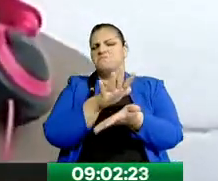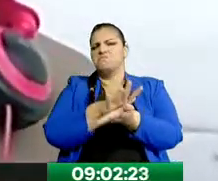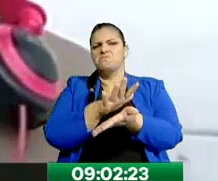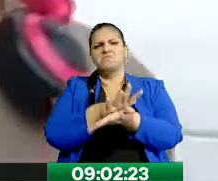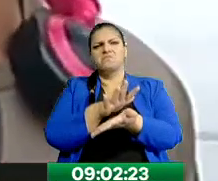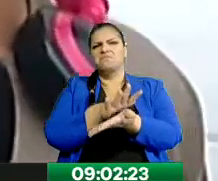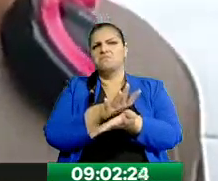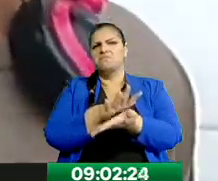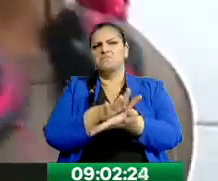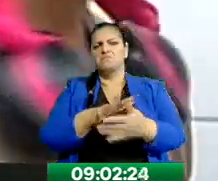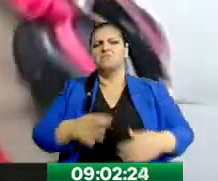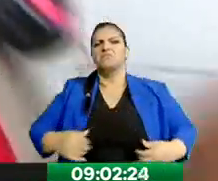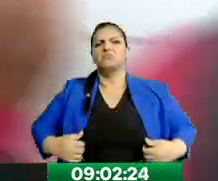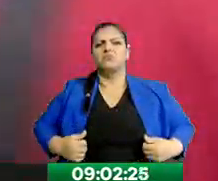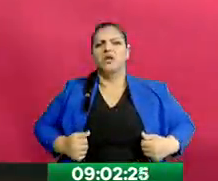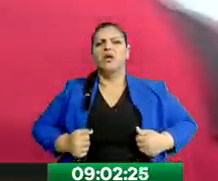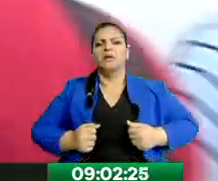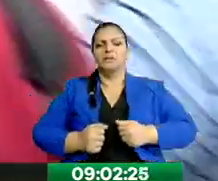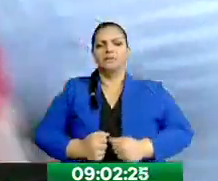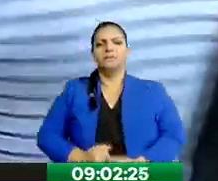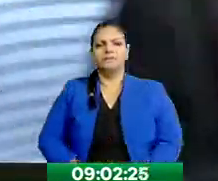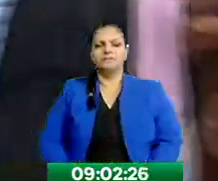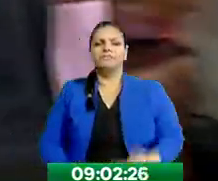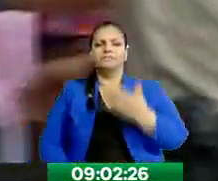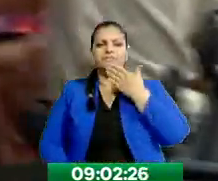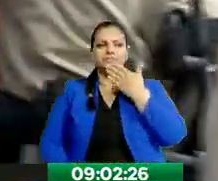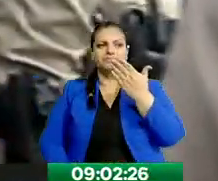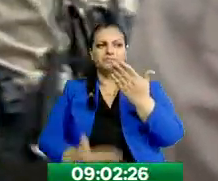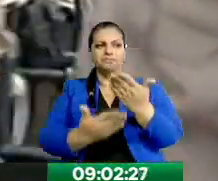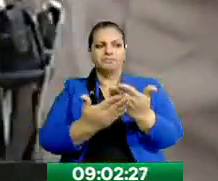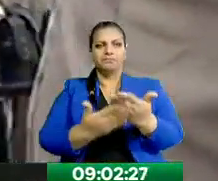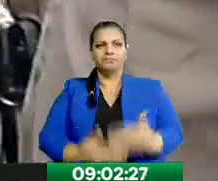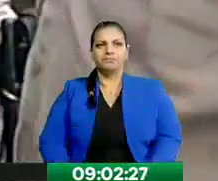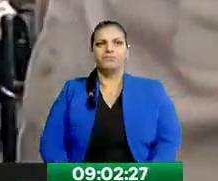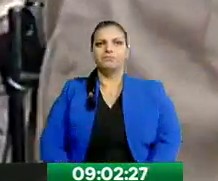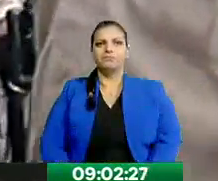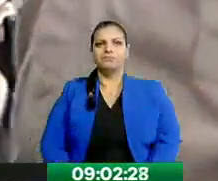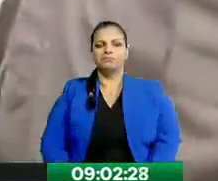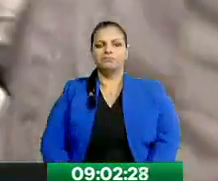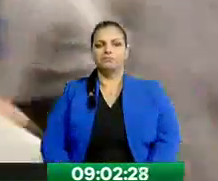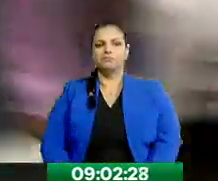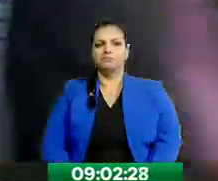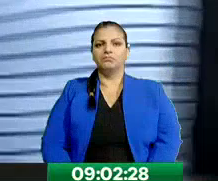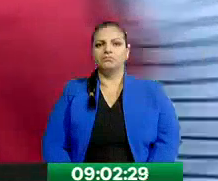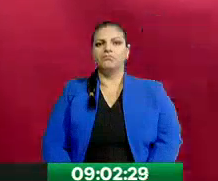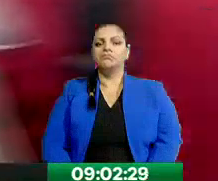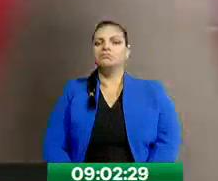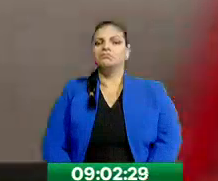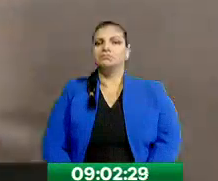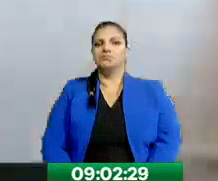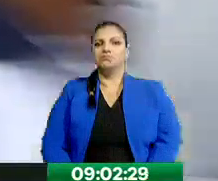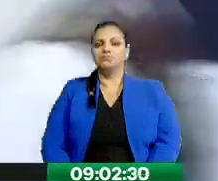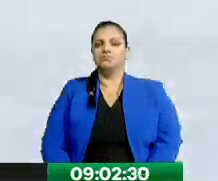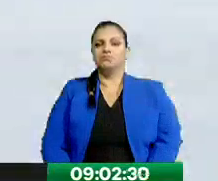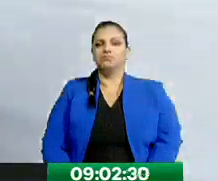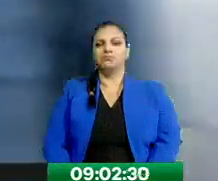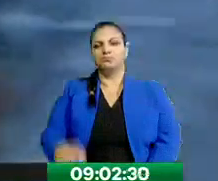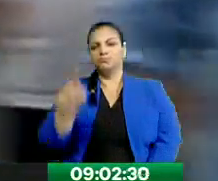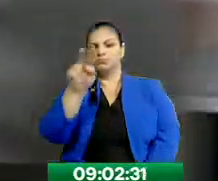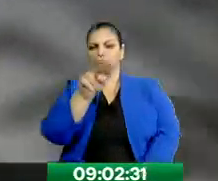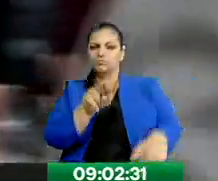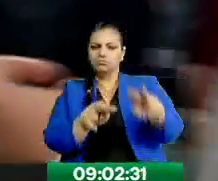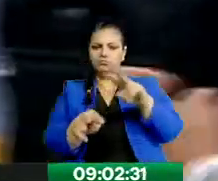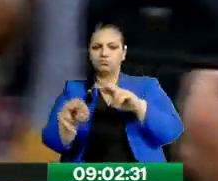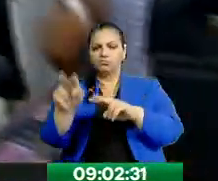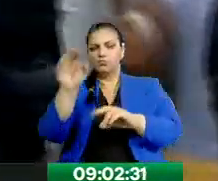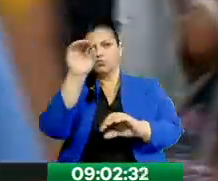me topo con un operativo aquí. Ok, perfecto, entonces muchas gracias por acá. Continuamos, vamos a tratar de observar cómo se maneja la